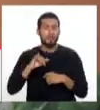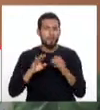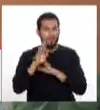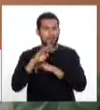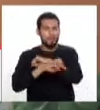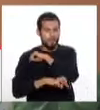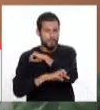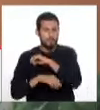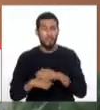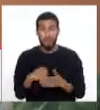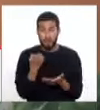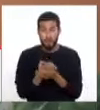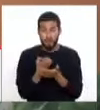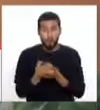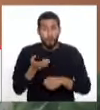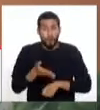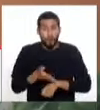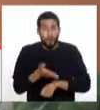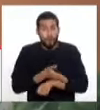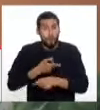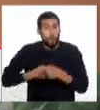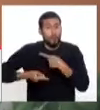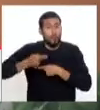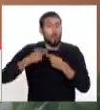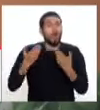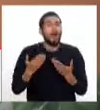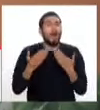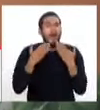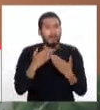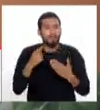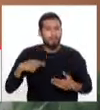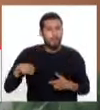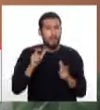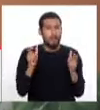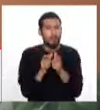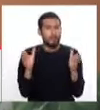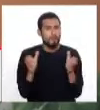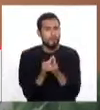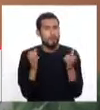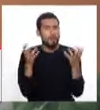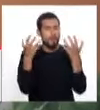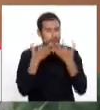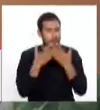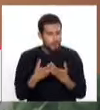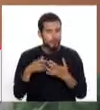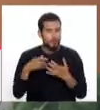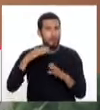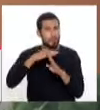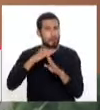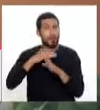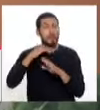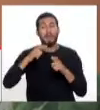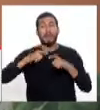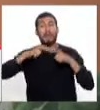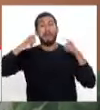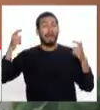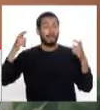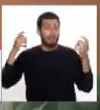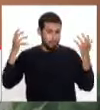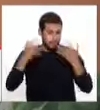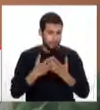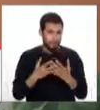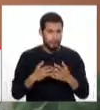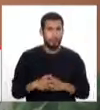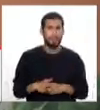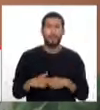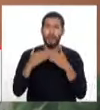recuperación gracias al trabajo y al esfuerzo de las micro, pequeñas, medianas y grandes empresas,